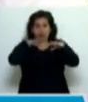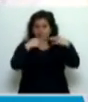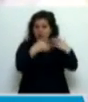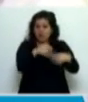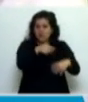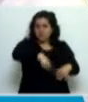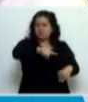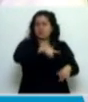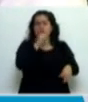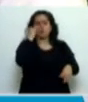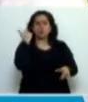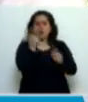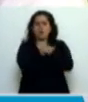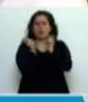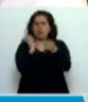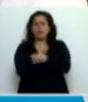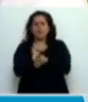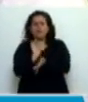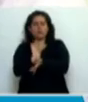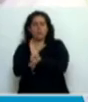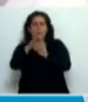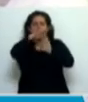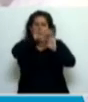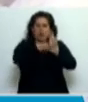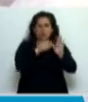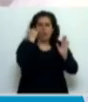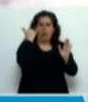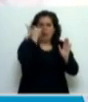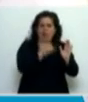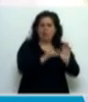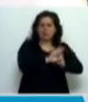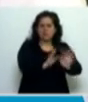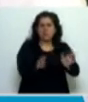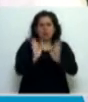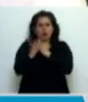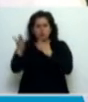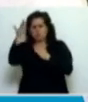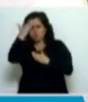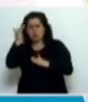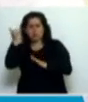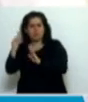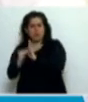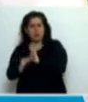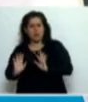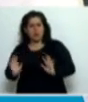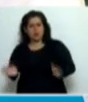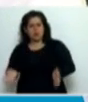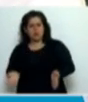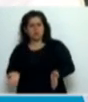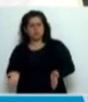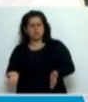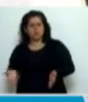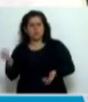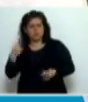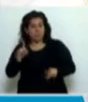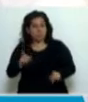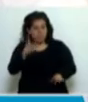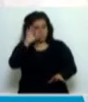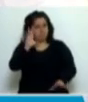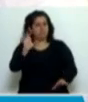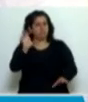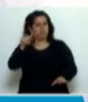Nación esté modificando las pautas que claramente establece nuestra Constitución Nacional. Y recordamos que aquí,